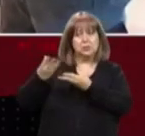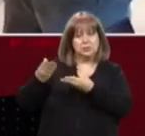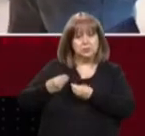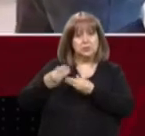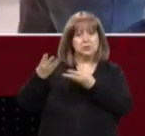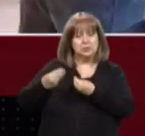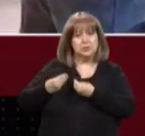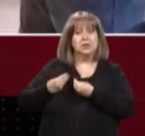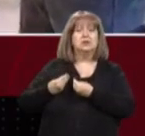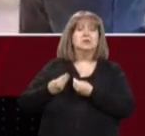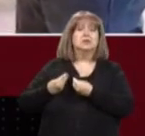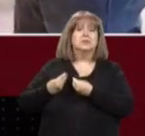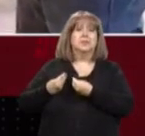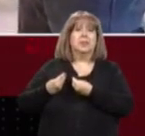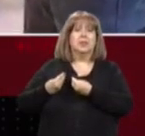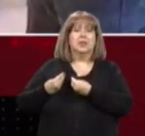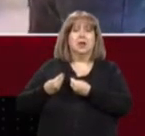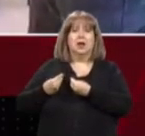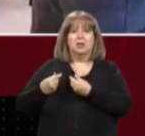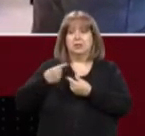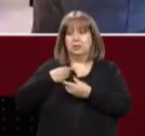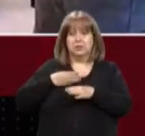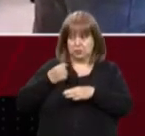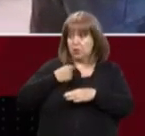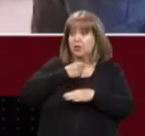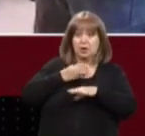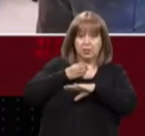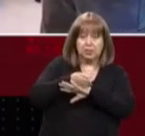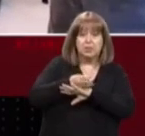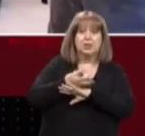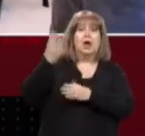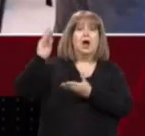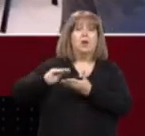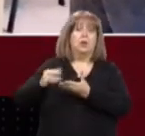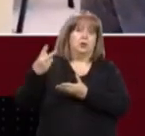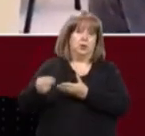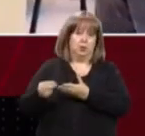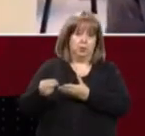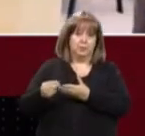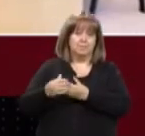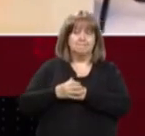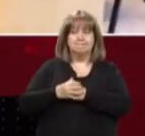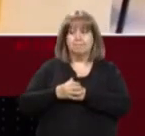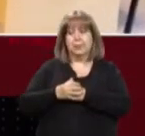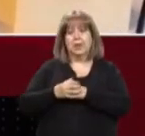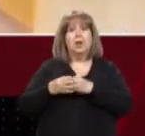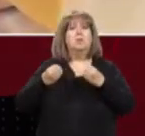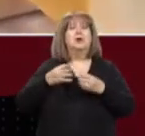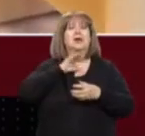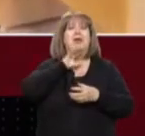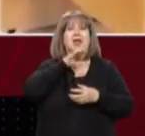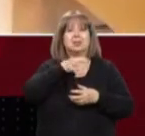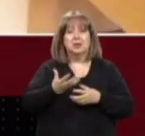nosotros. No nos dejaba concurrir a las audiencias porque al mostrar las fotos, a mostrar la autopsia, a mostrar los